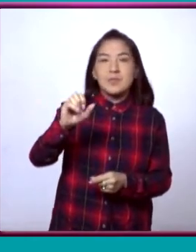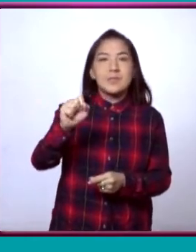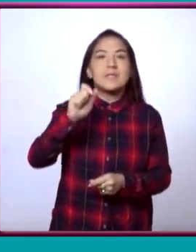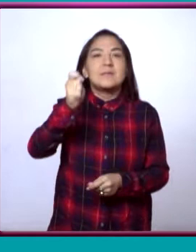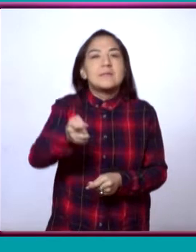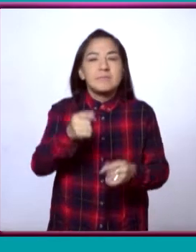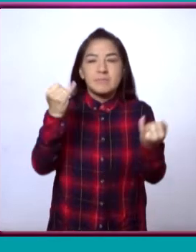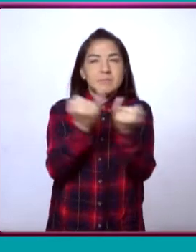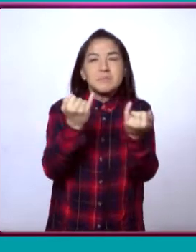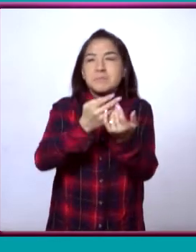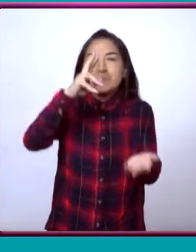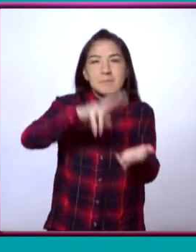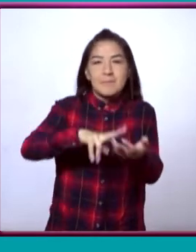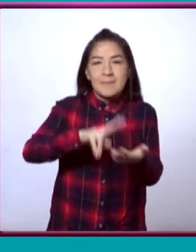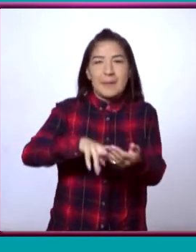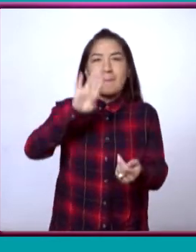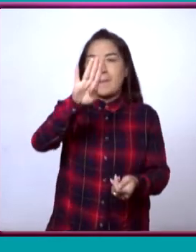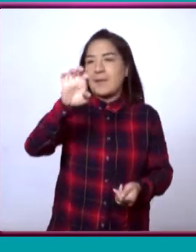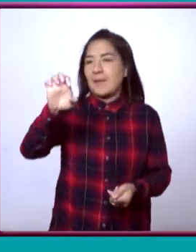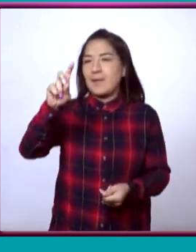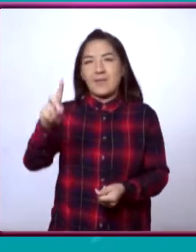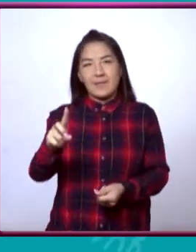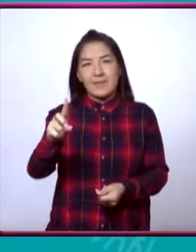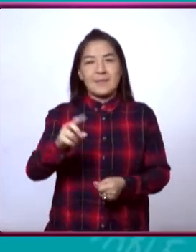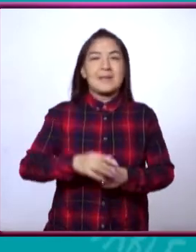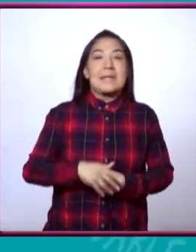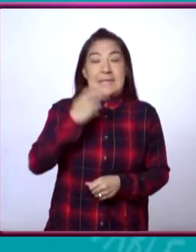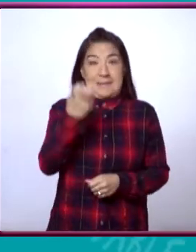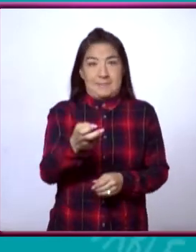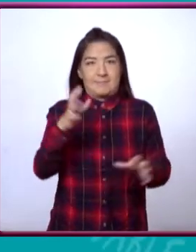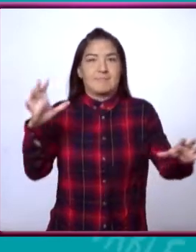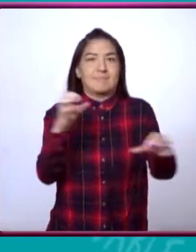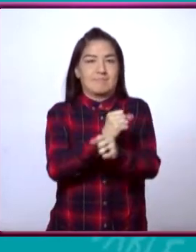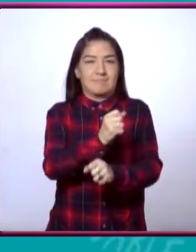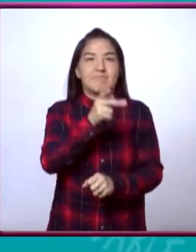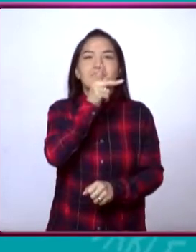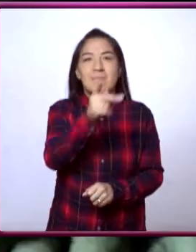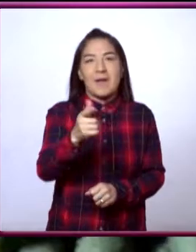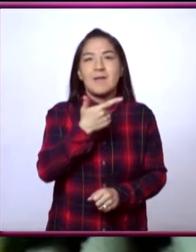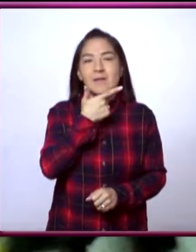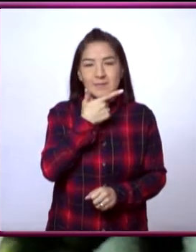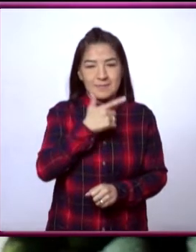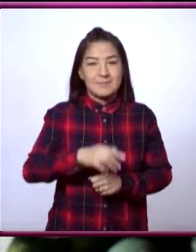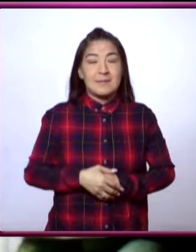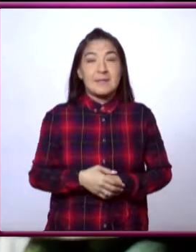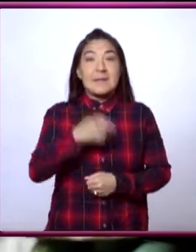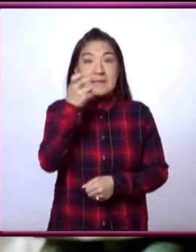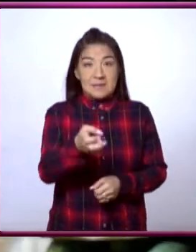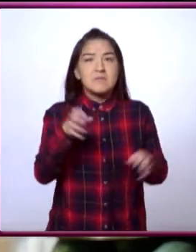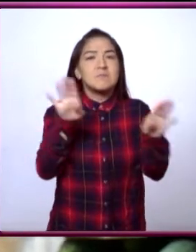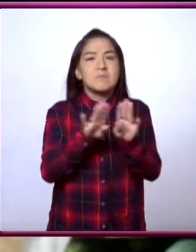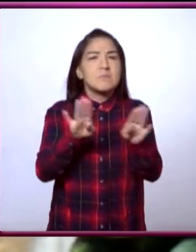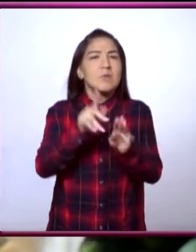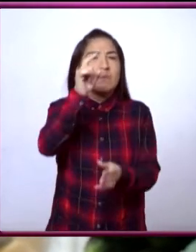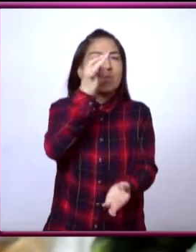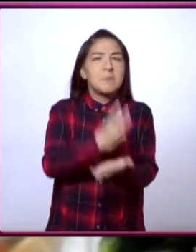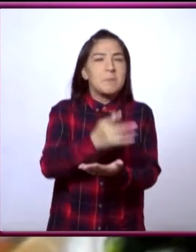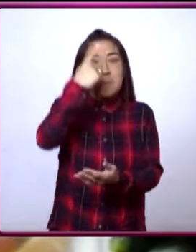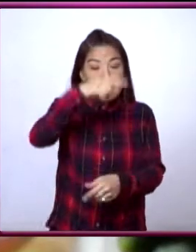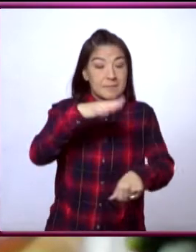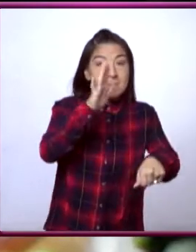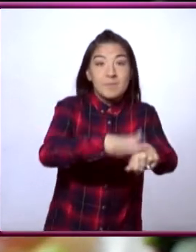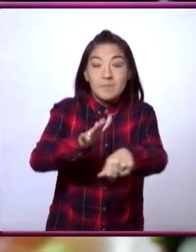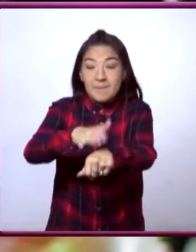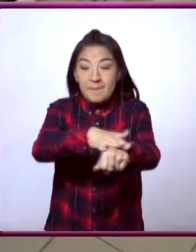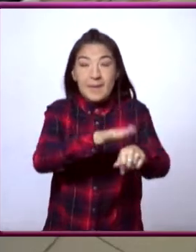equivalente a un plátano o PED, PED, por sus siglas en inglés. Esta unidad solamente sirve para informar a